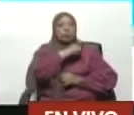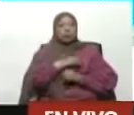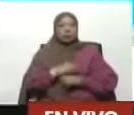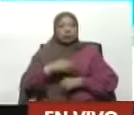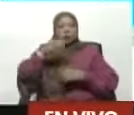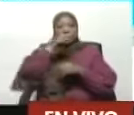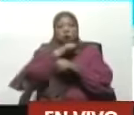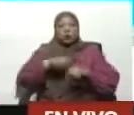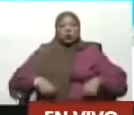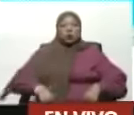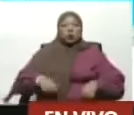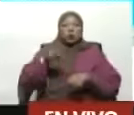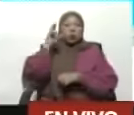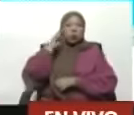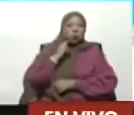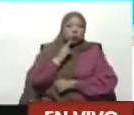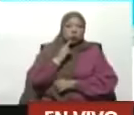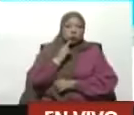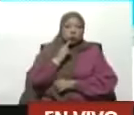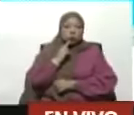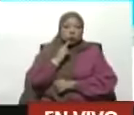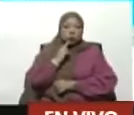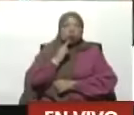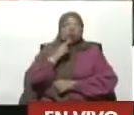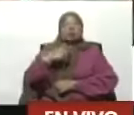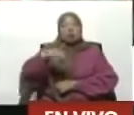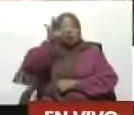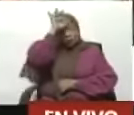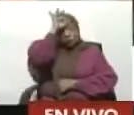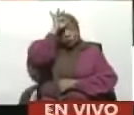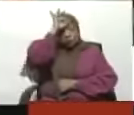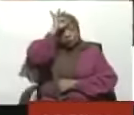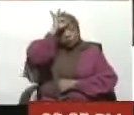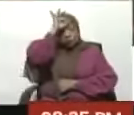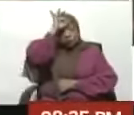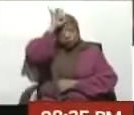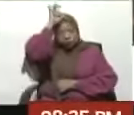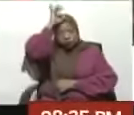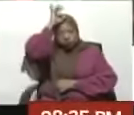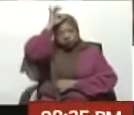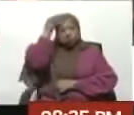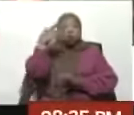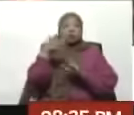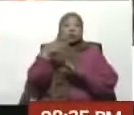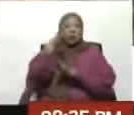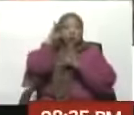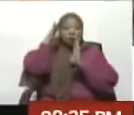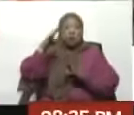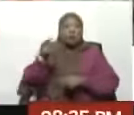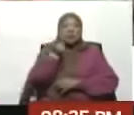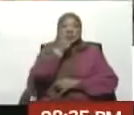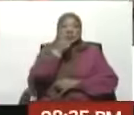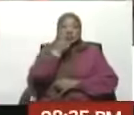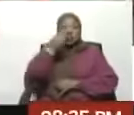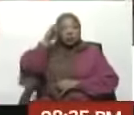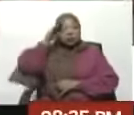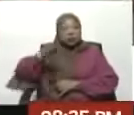jefe de la Guardia Nacional Bolivariana, jefe de la Milicia Nacional Bolivariana, jefe del Ejército,